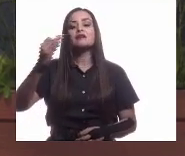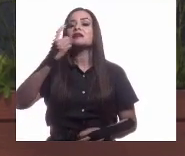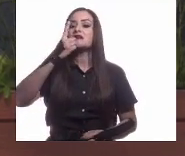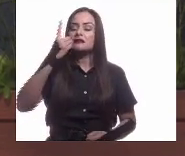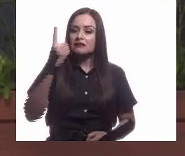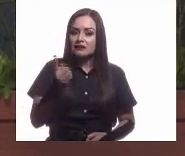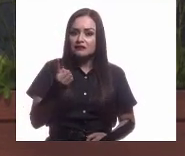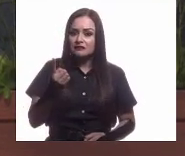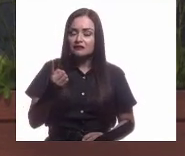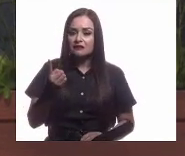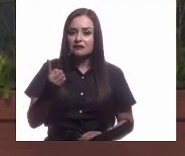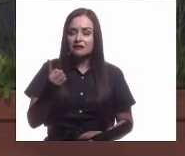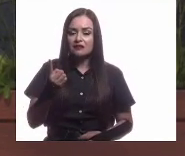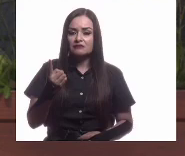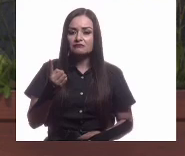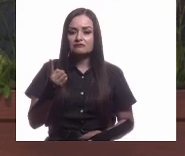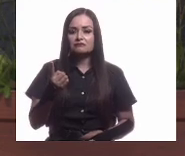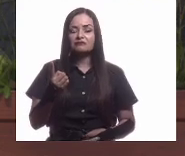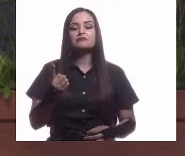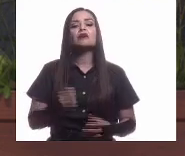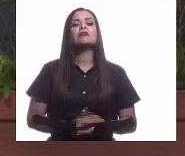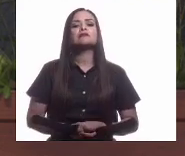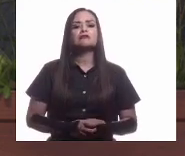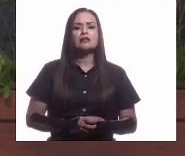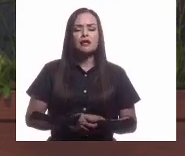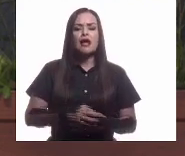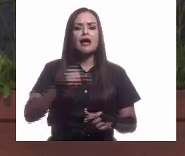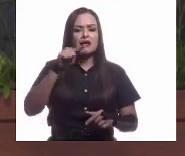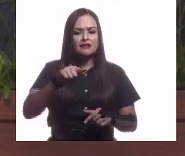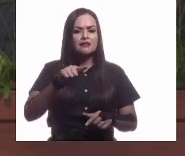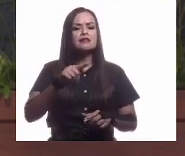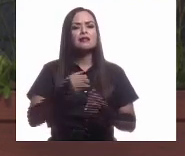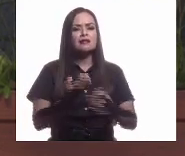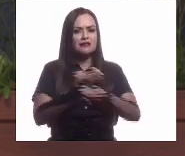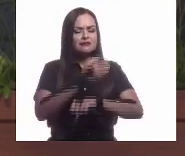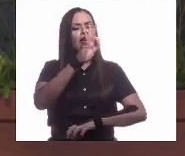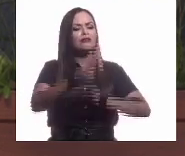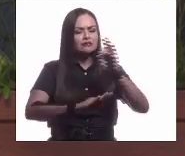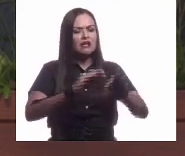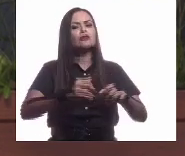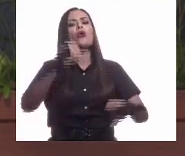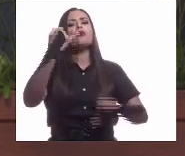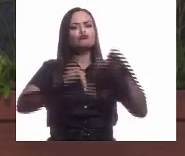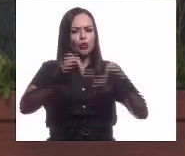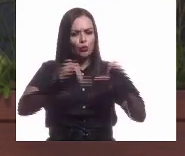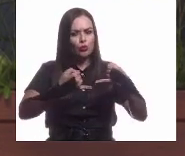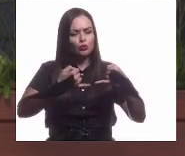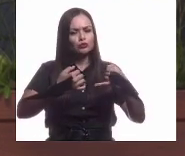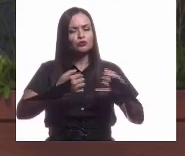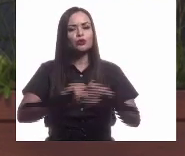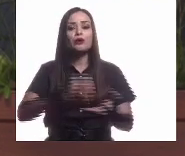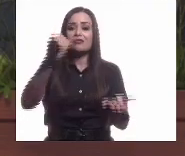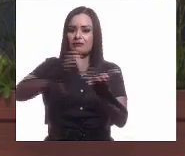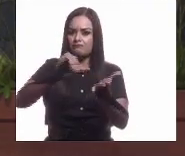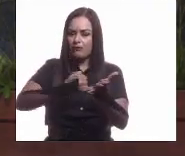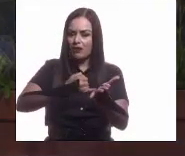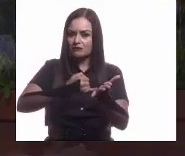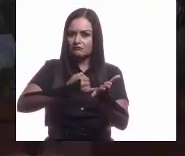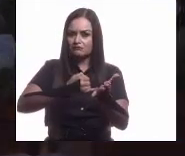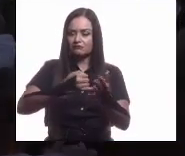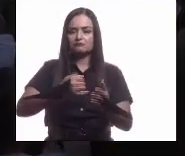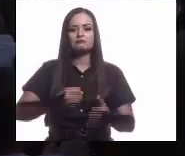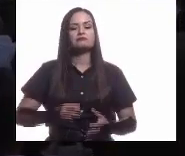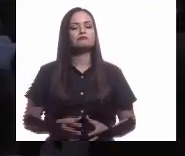incluso la legal ya en curso, trato justo para Baja California Sur en materia de impuestos.